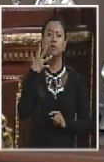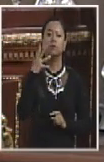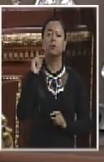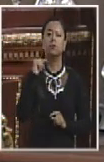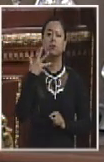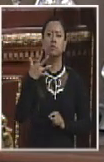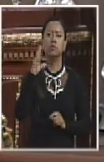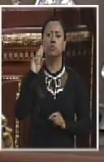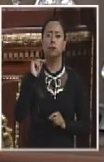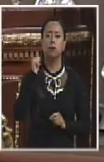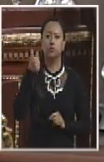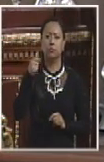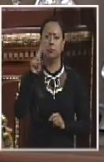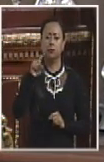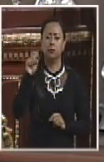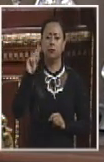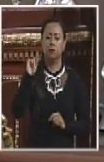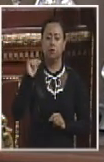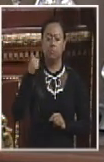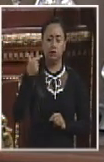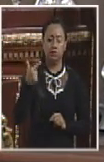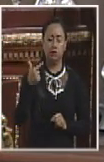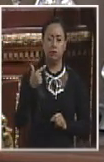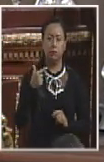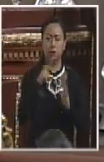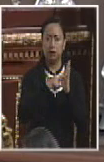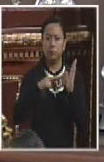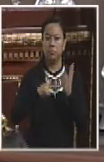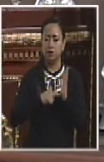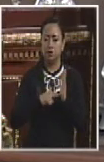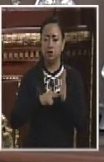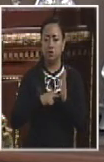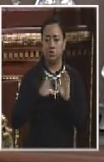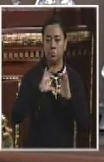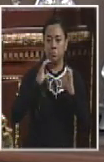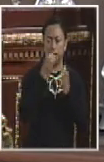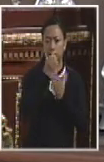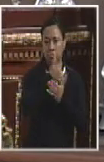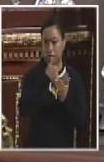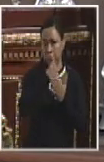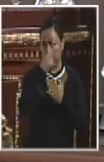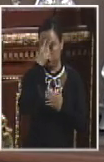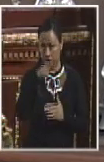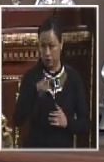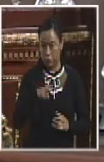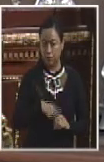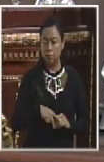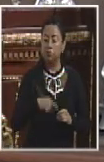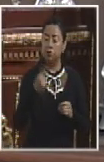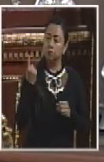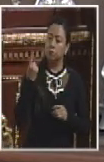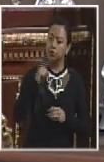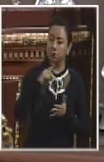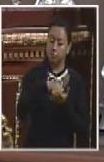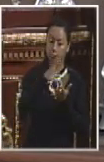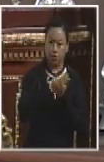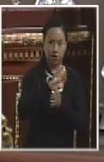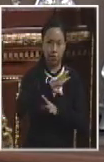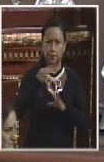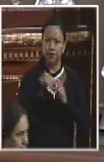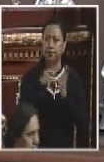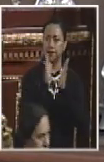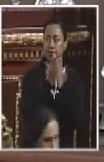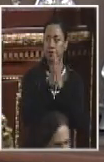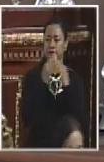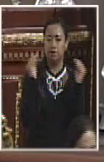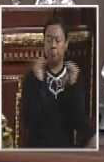84, 85, 86 y 187 del Reglamento del Congreso de la Ciudad de México, se instruye su inserción íntegra en el Diario de